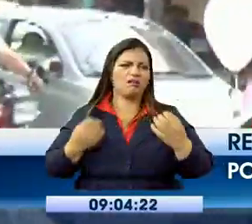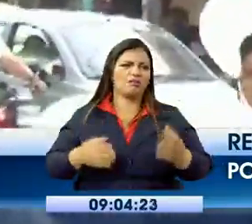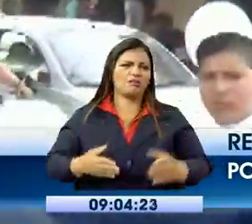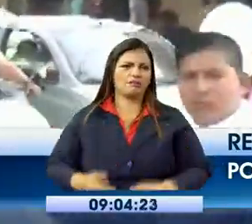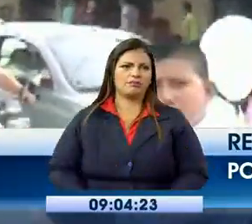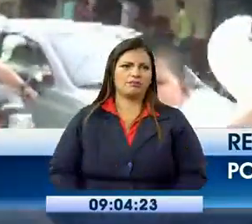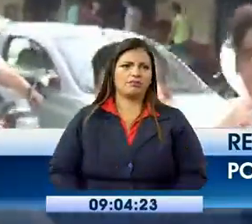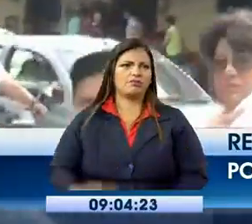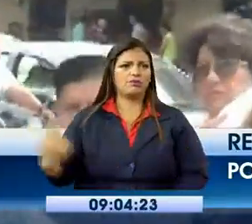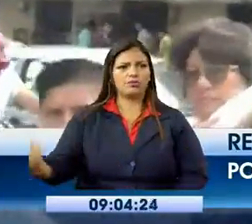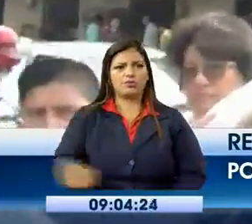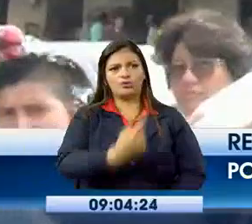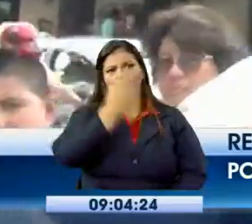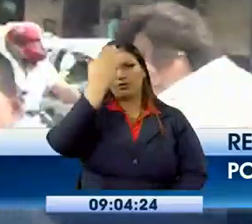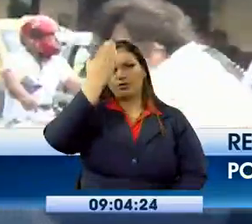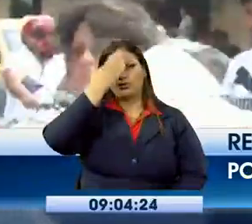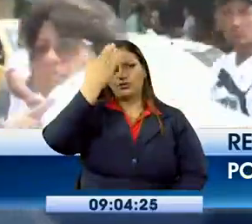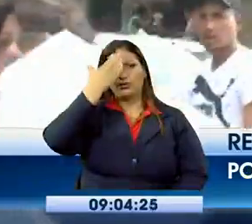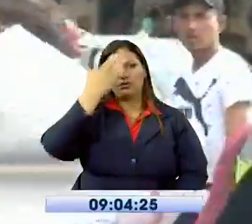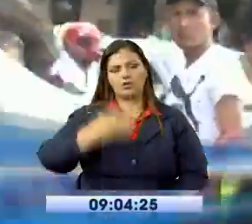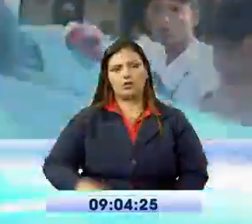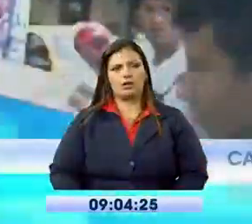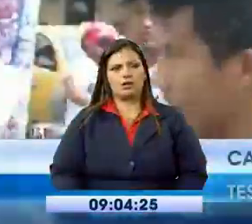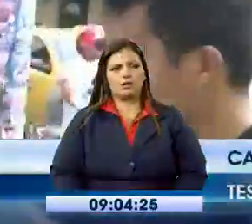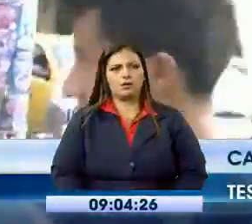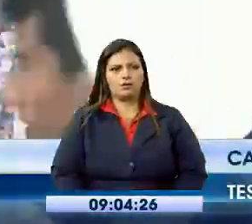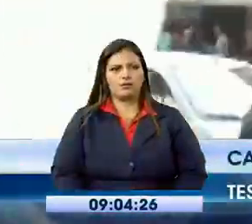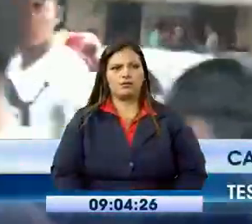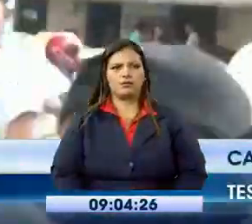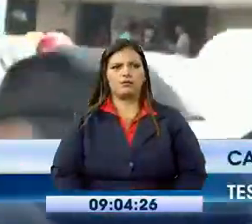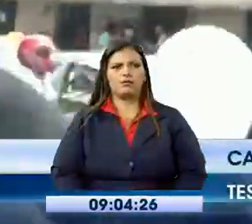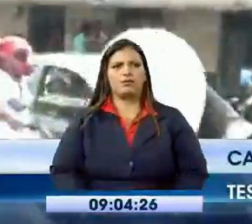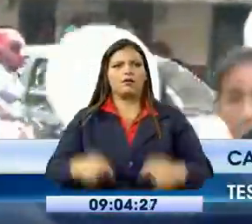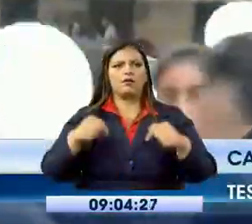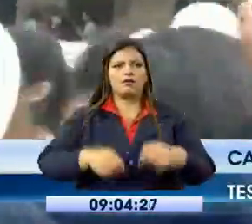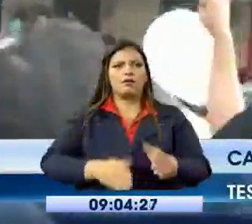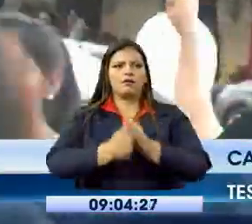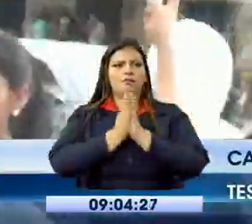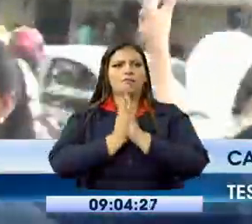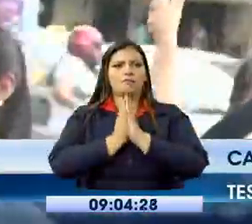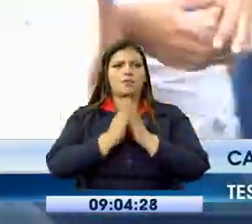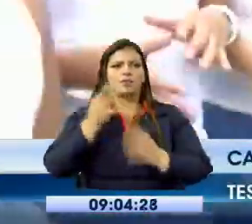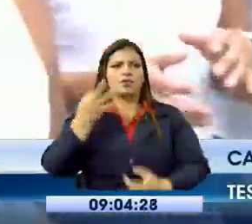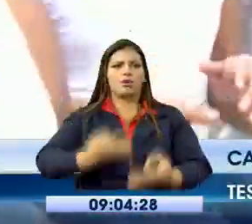sabe, simplemente nosotros estamos saliendo a pedir justicia de todo